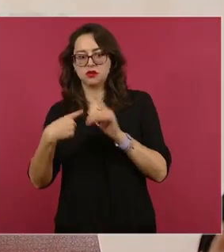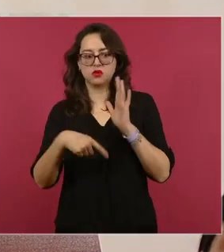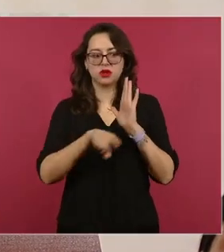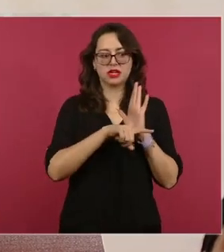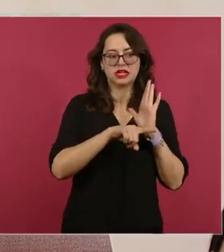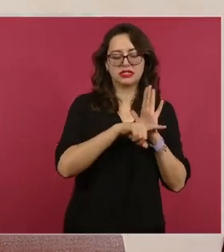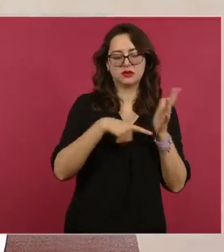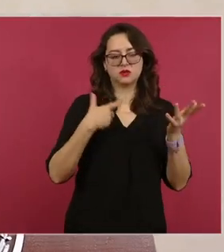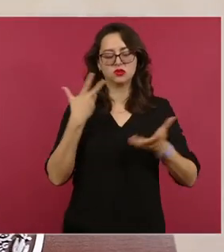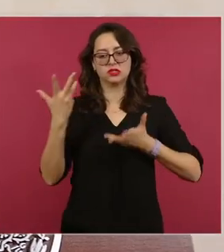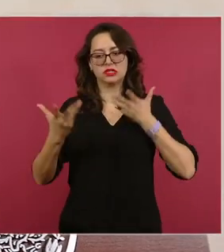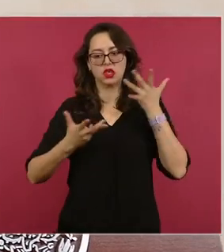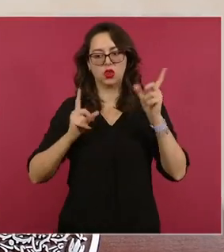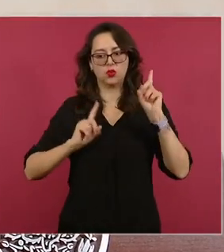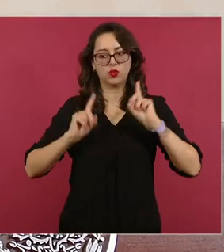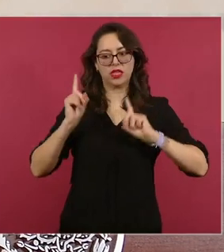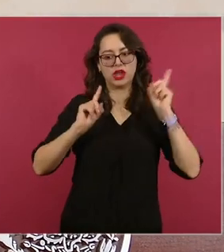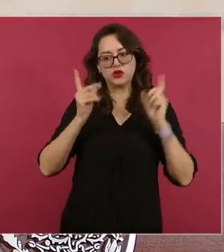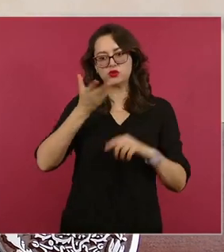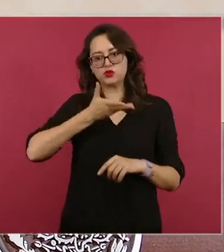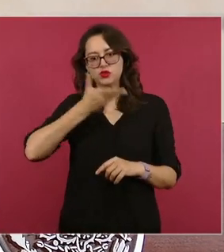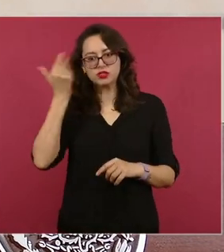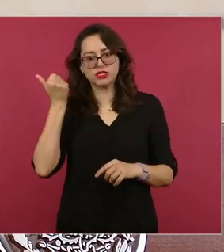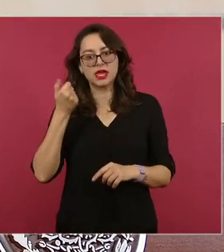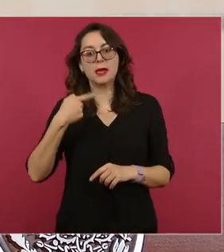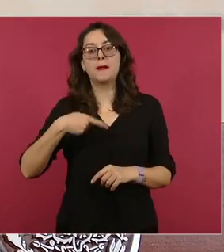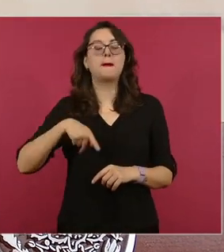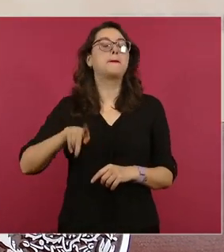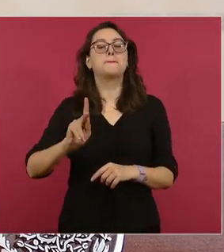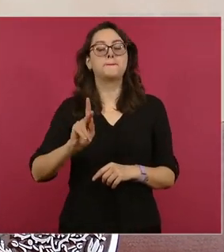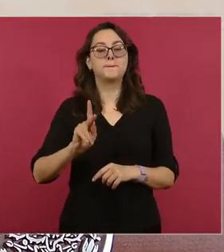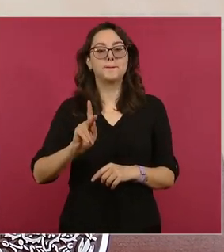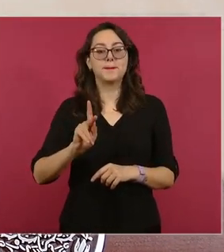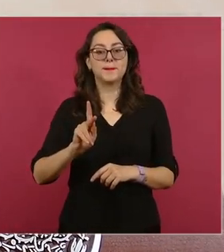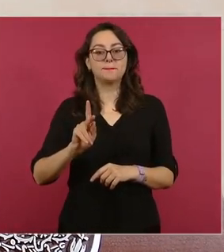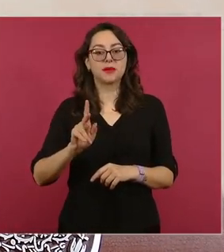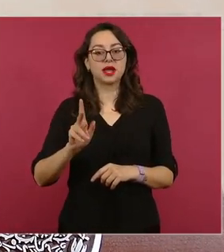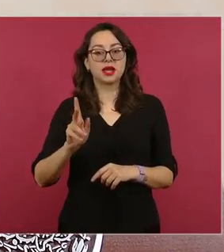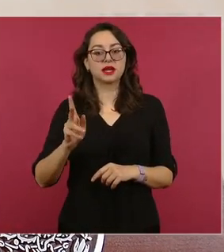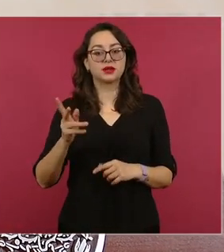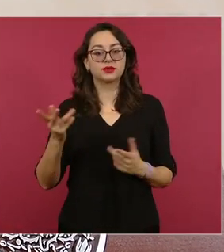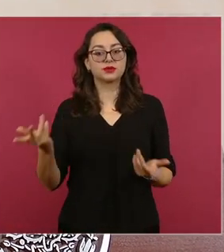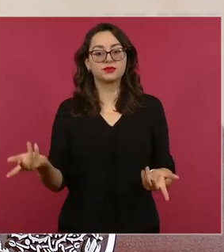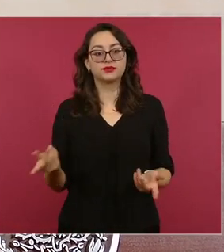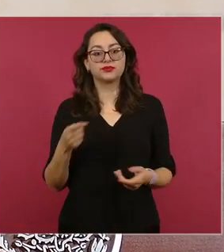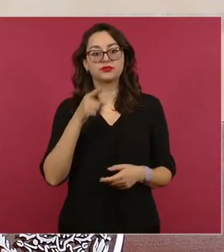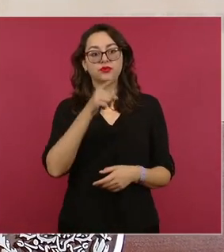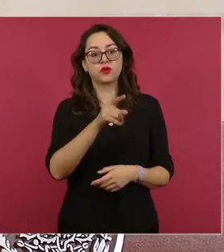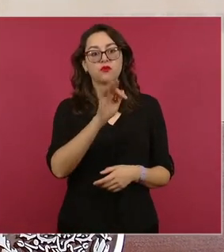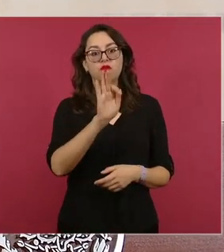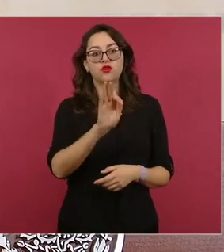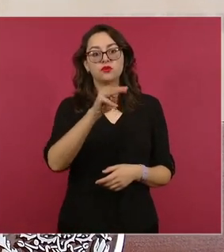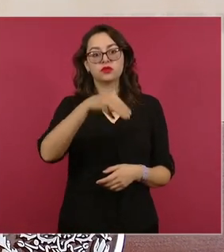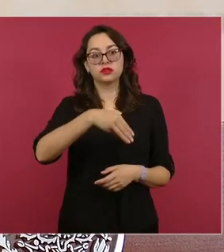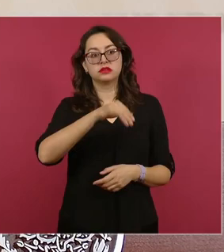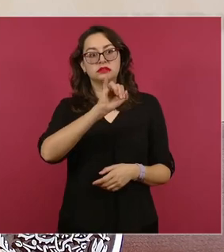verlo bien o verlo mal, pero emitió un comunicado al Fondo Monetario